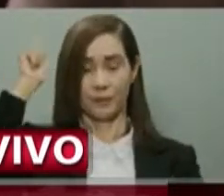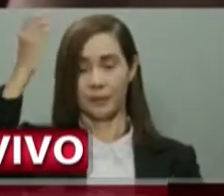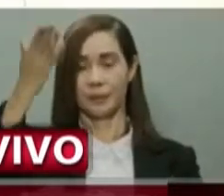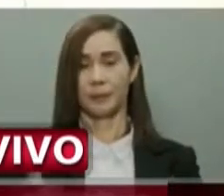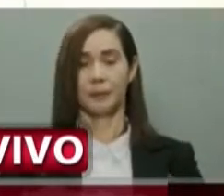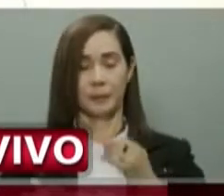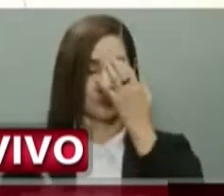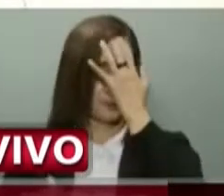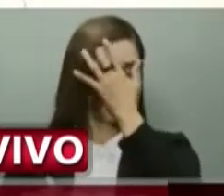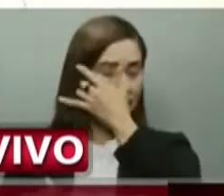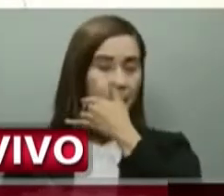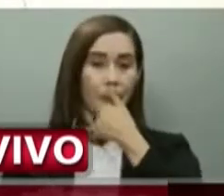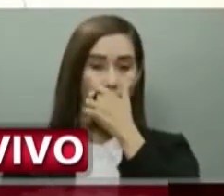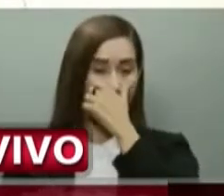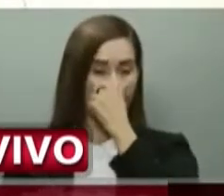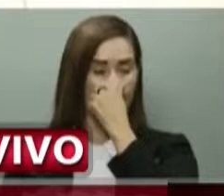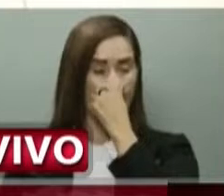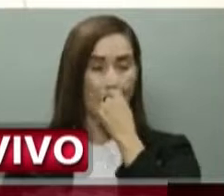Abinader.